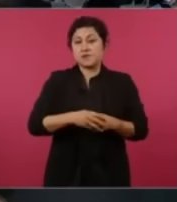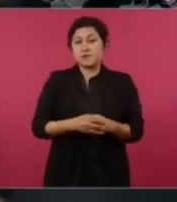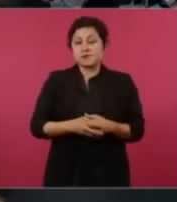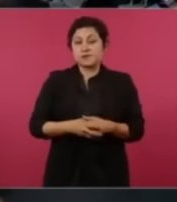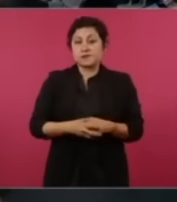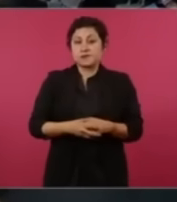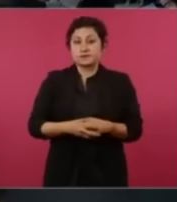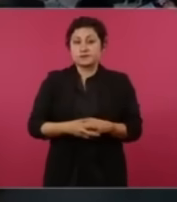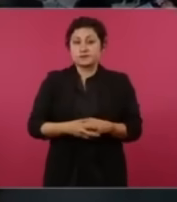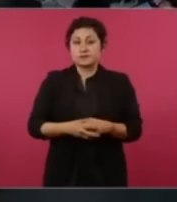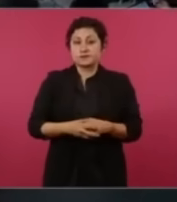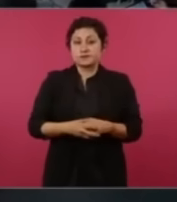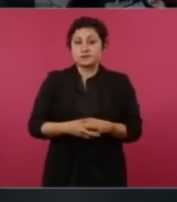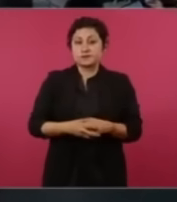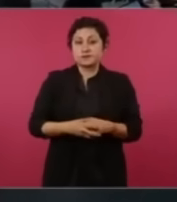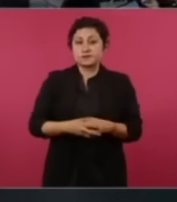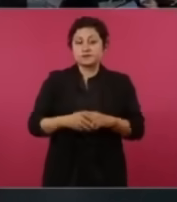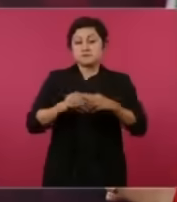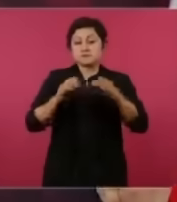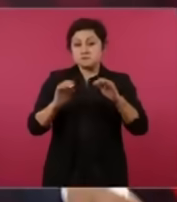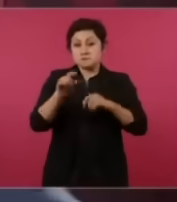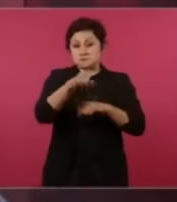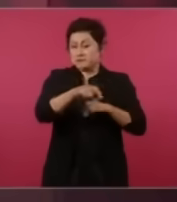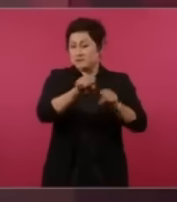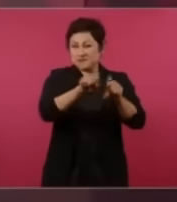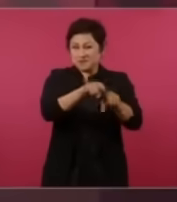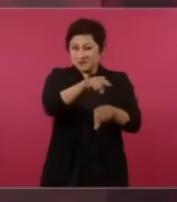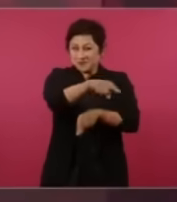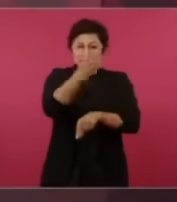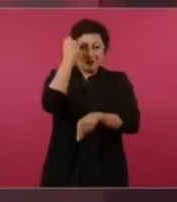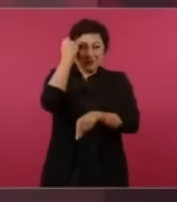que defensor de las privatizaciones